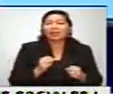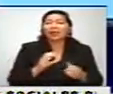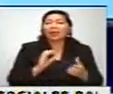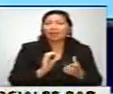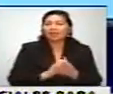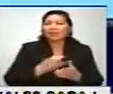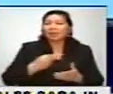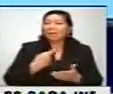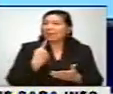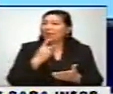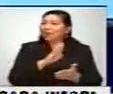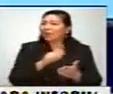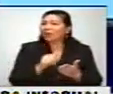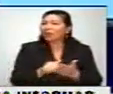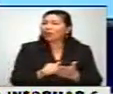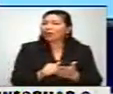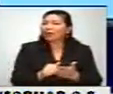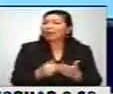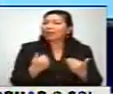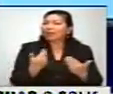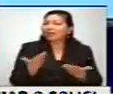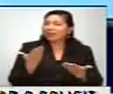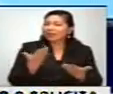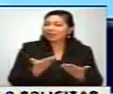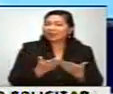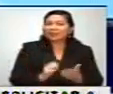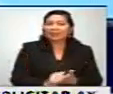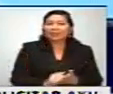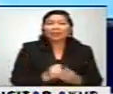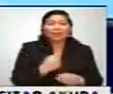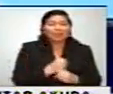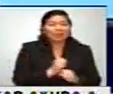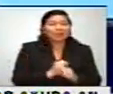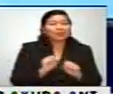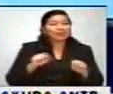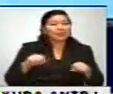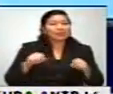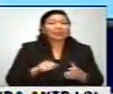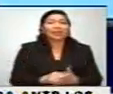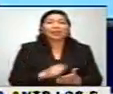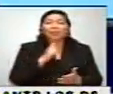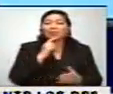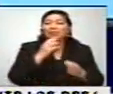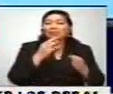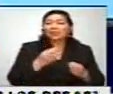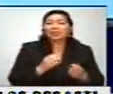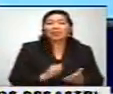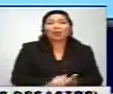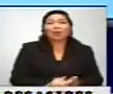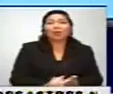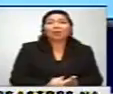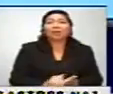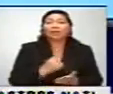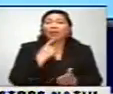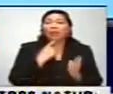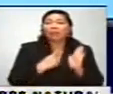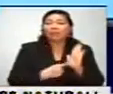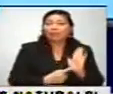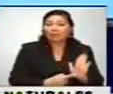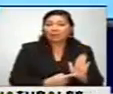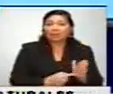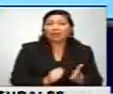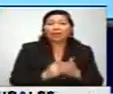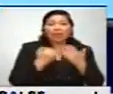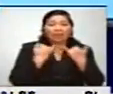es una prioridad para todos. Debe ir la obra. Sí, claro. Y estoy segura que se va a demostrar con lo que